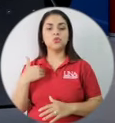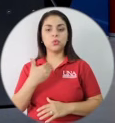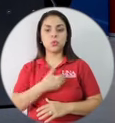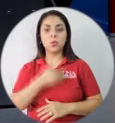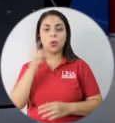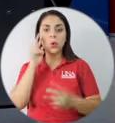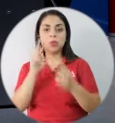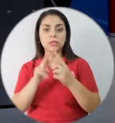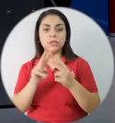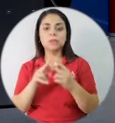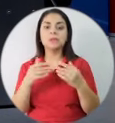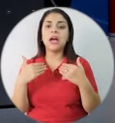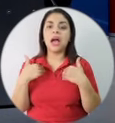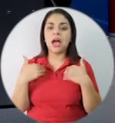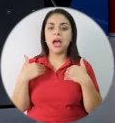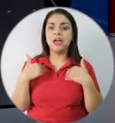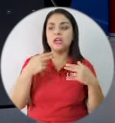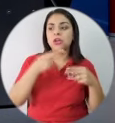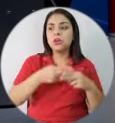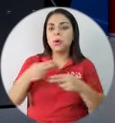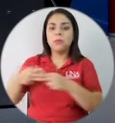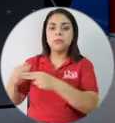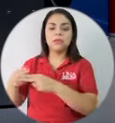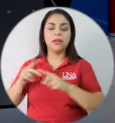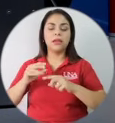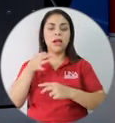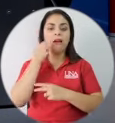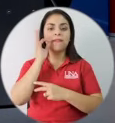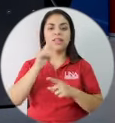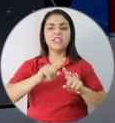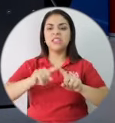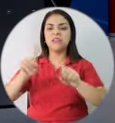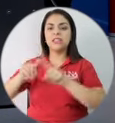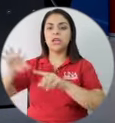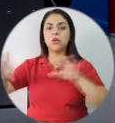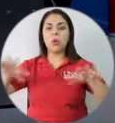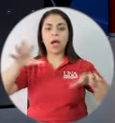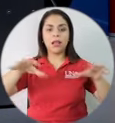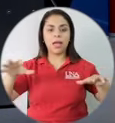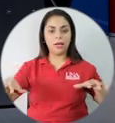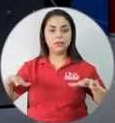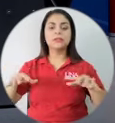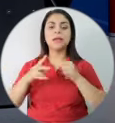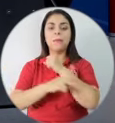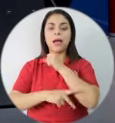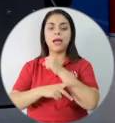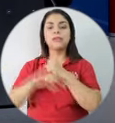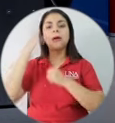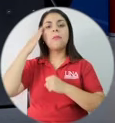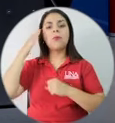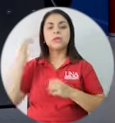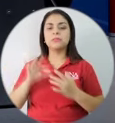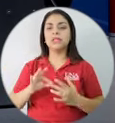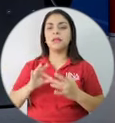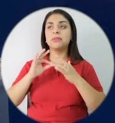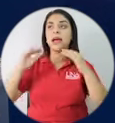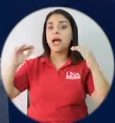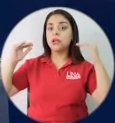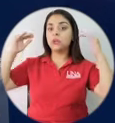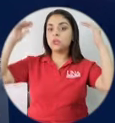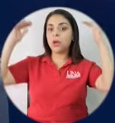conocemos que hay denominaciones de café con diferentes localidades del país, que se asume que por su altura